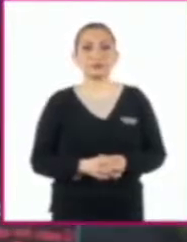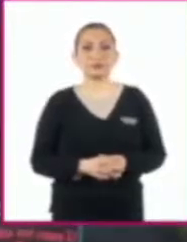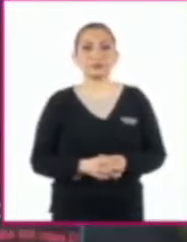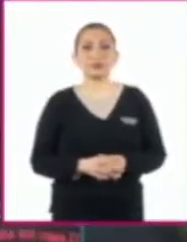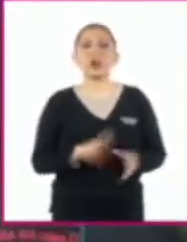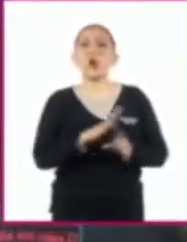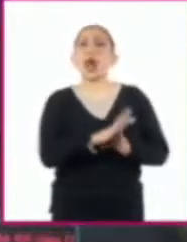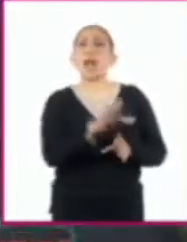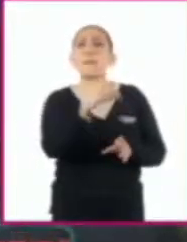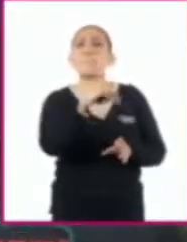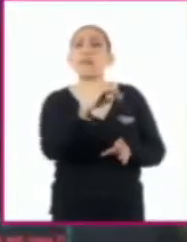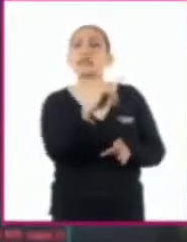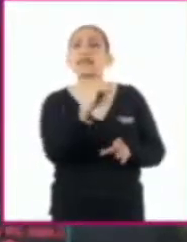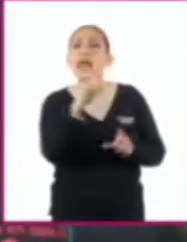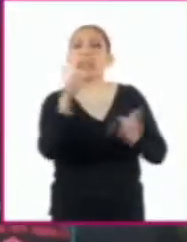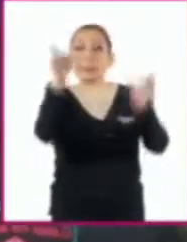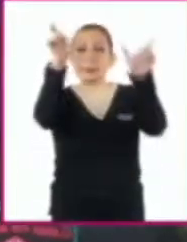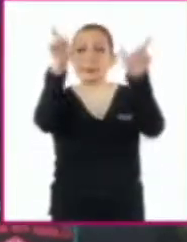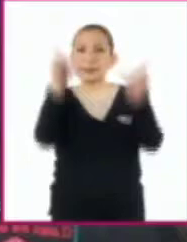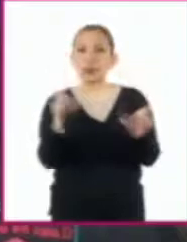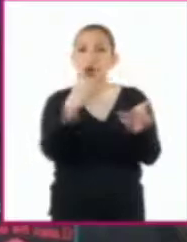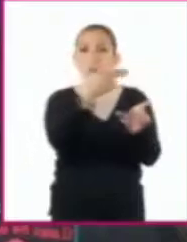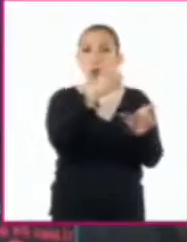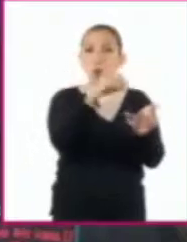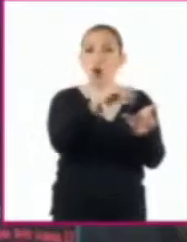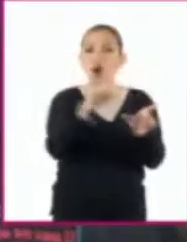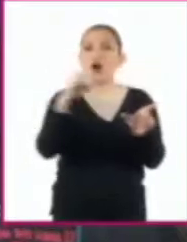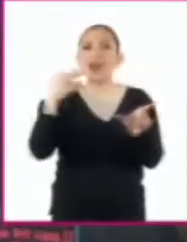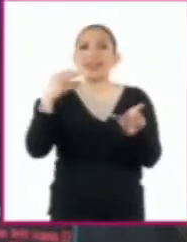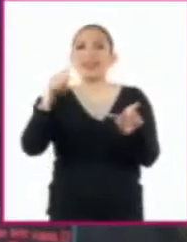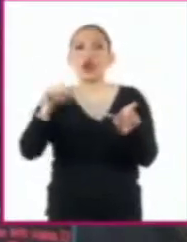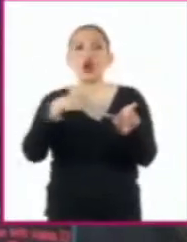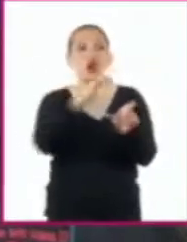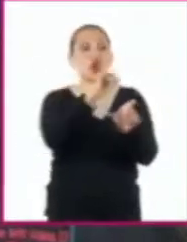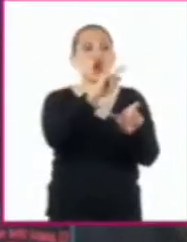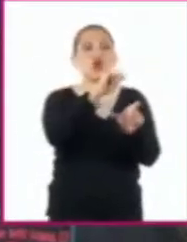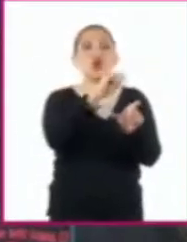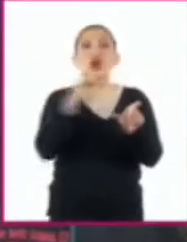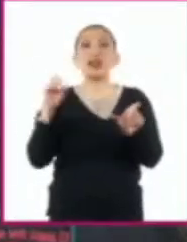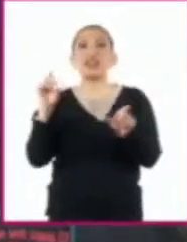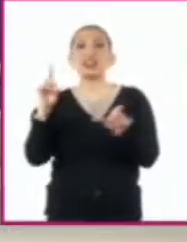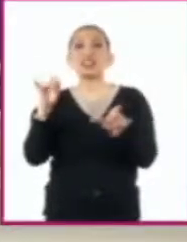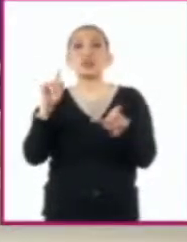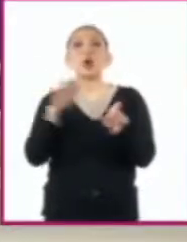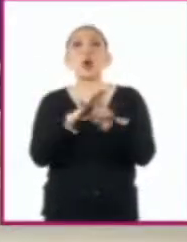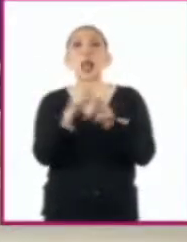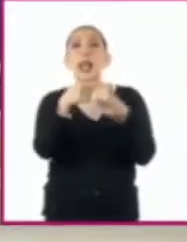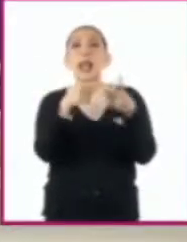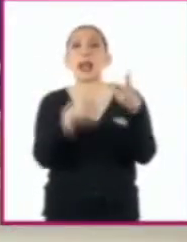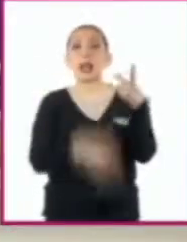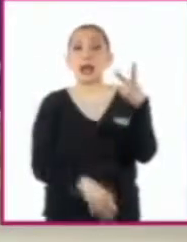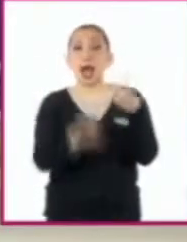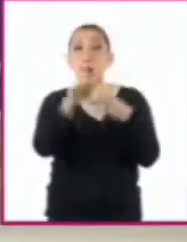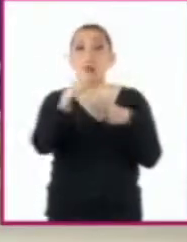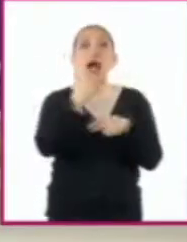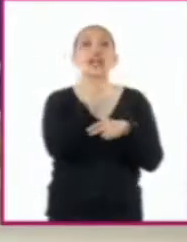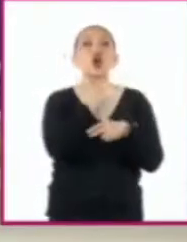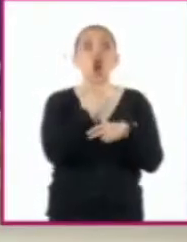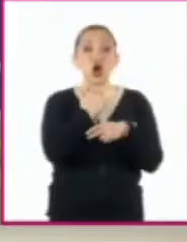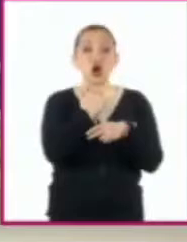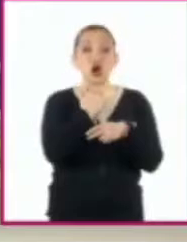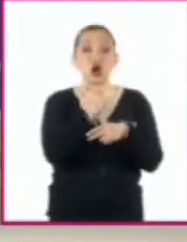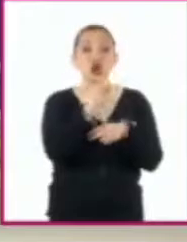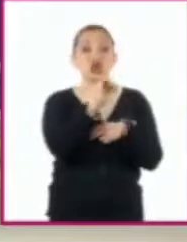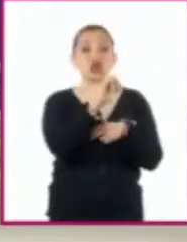¿De qué tipo de mezcla se trata? ¿Cuál es el soluto y cuál es el disolvente? Agua con alcohol.